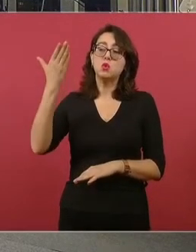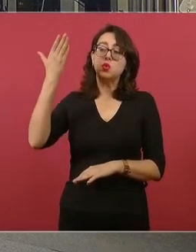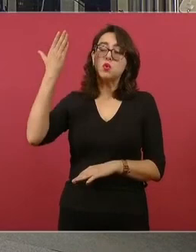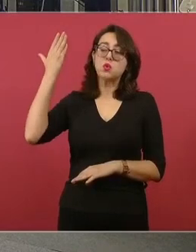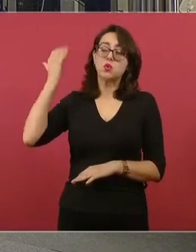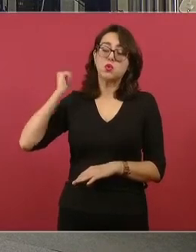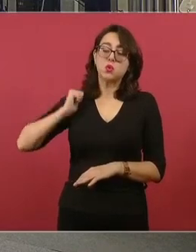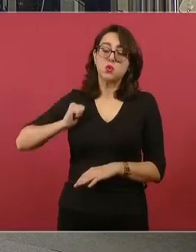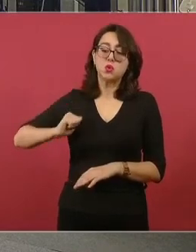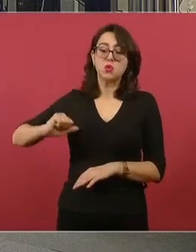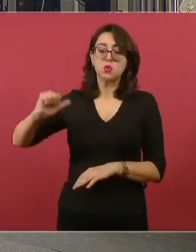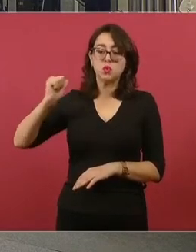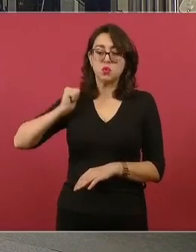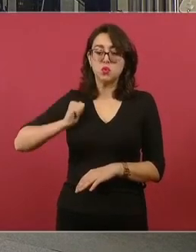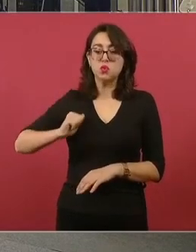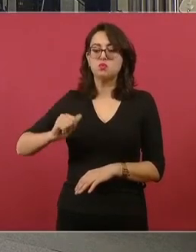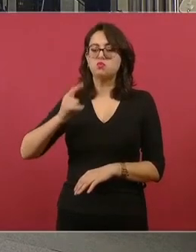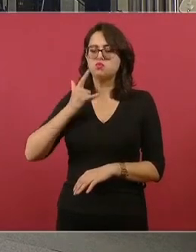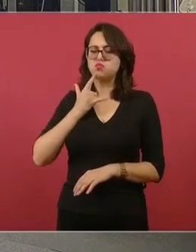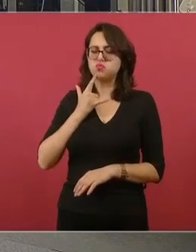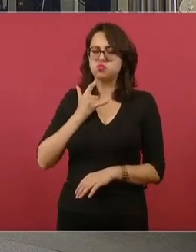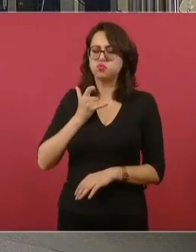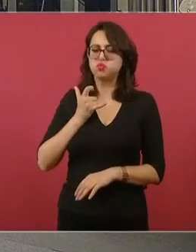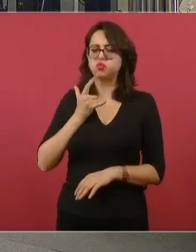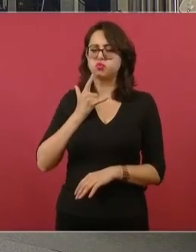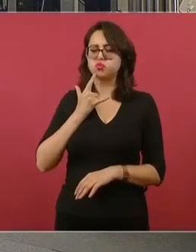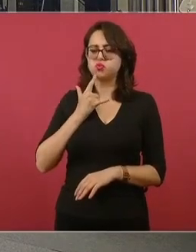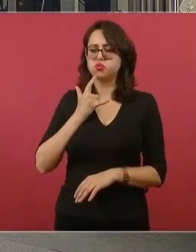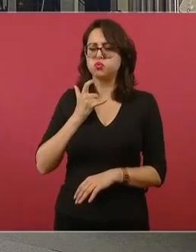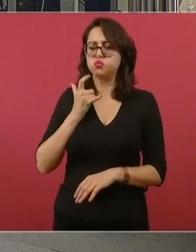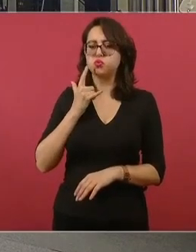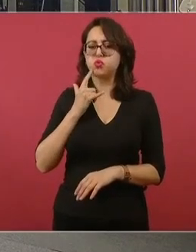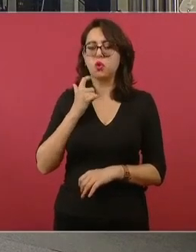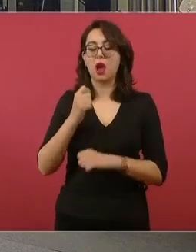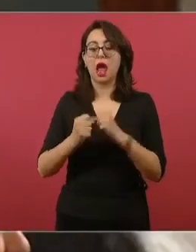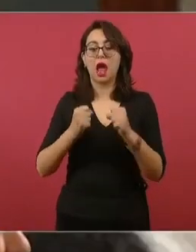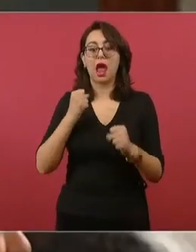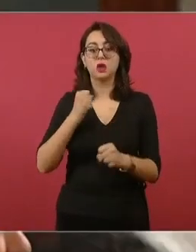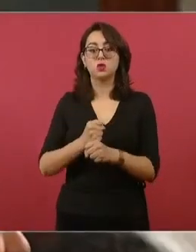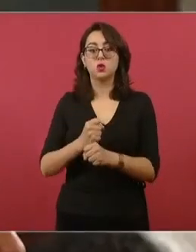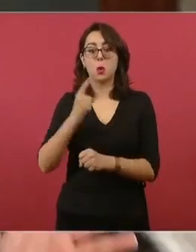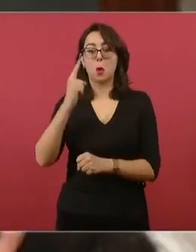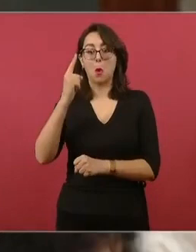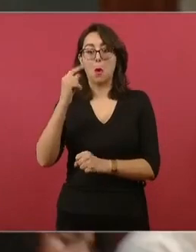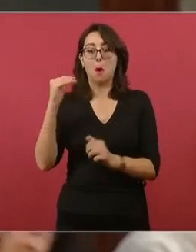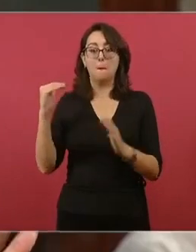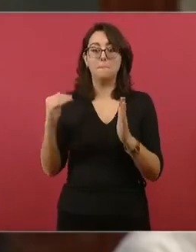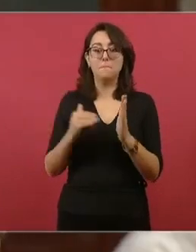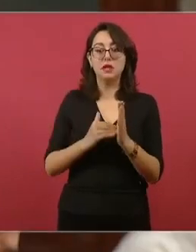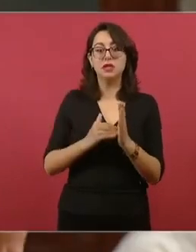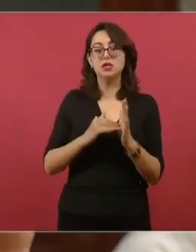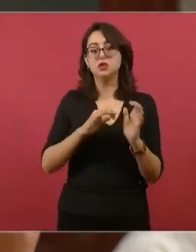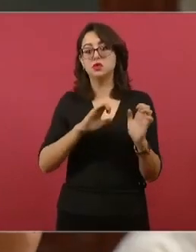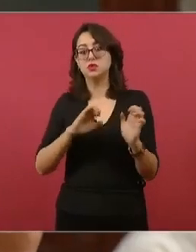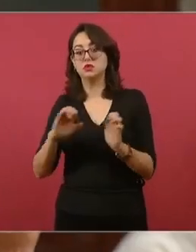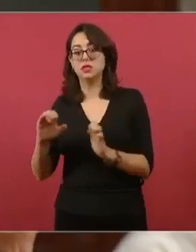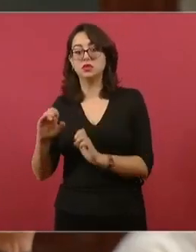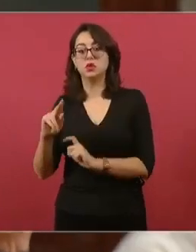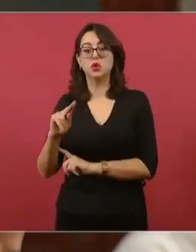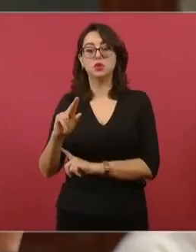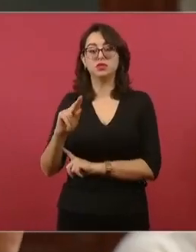toda una lucha de convicciones desde el año de 1988, allá en Tabasco. Usted lo platicó ayer, que